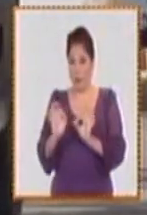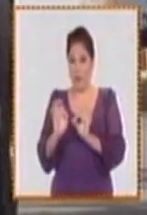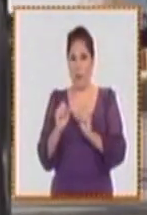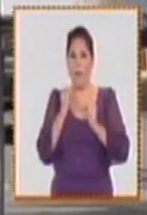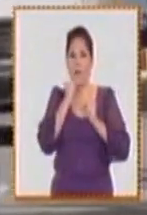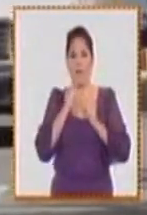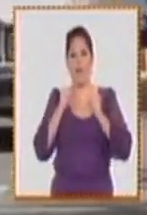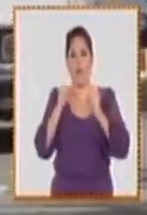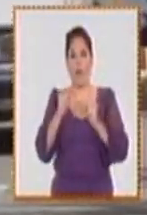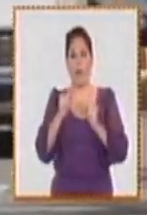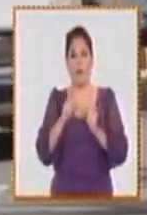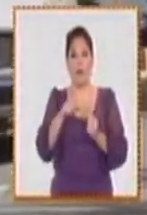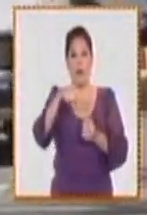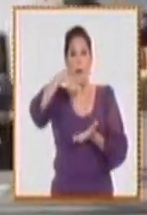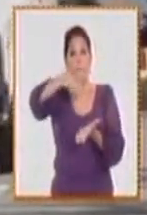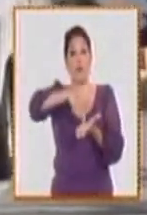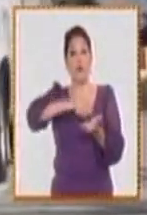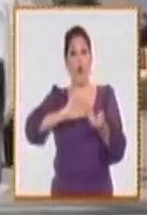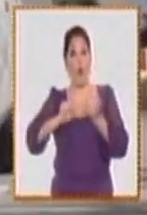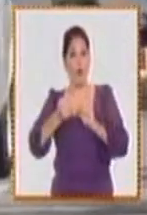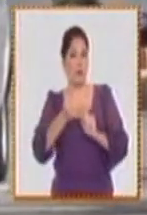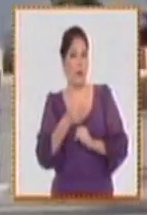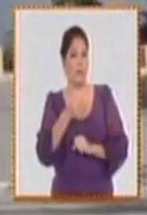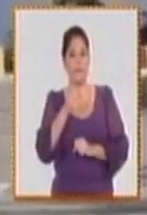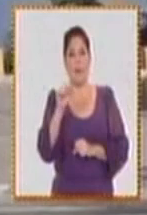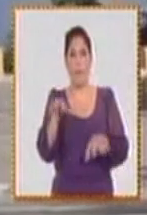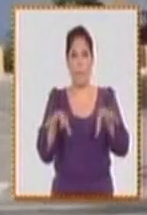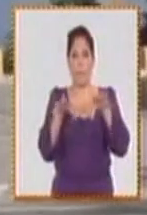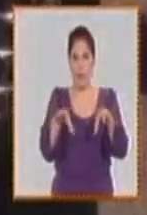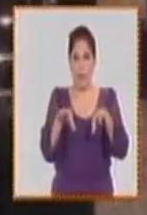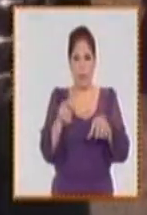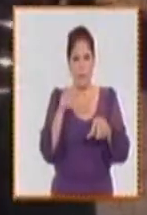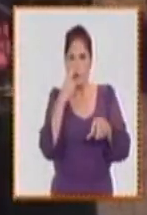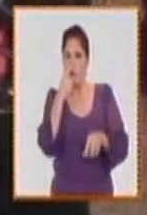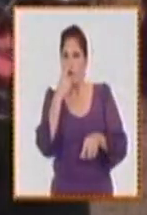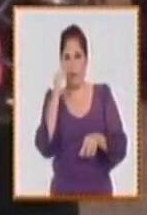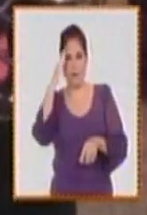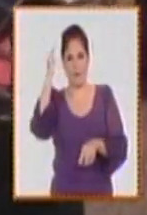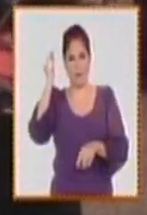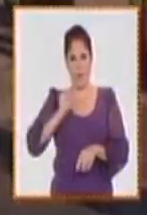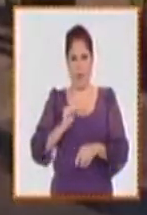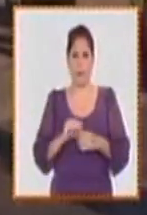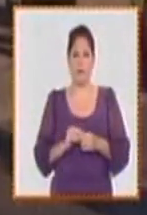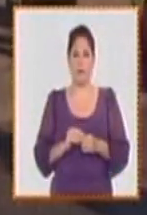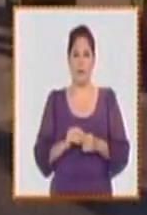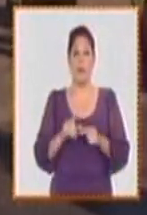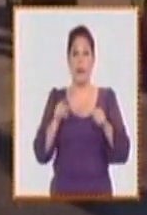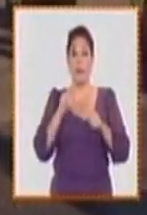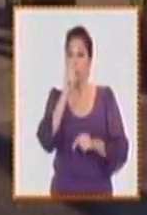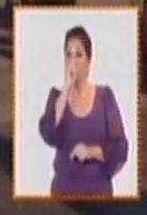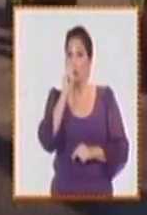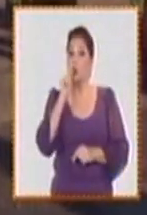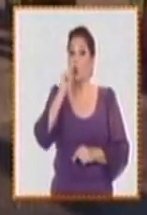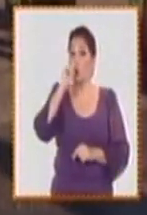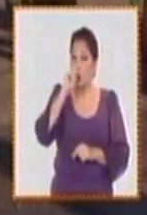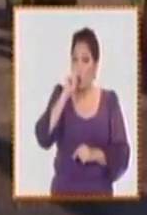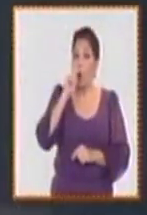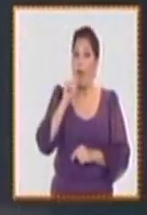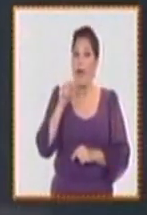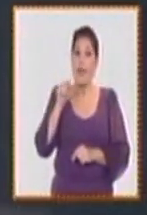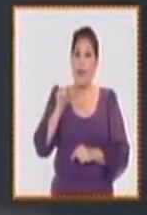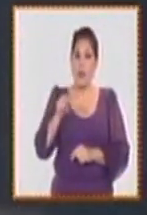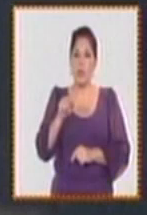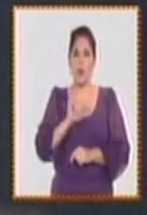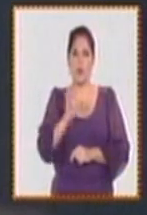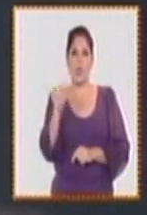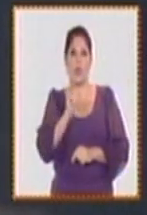reforzado los puntos de control, la técnica canina y el trabajo operativo. Para la ocupación de estas drogas en los operativos resulta vital